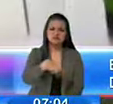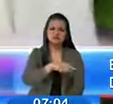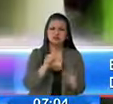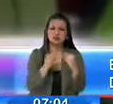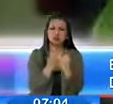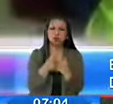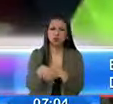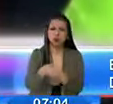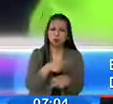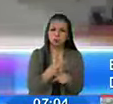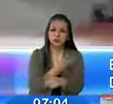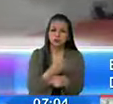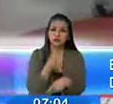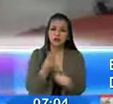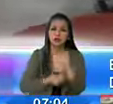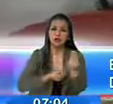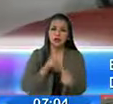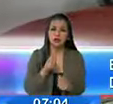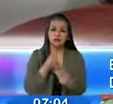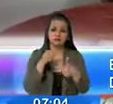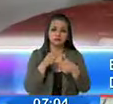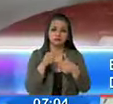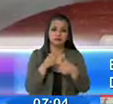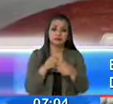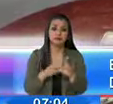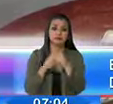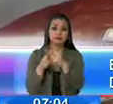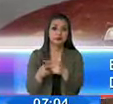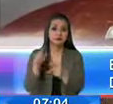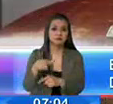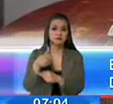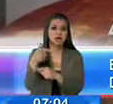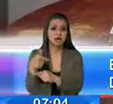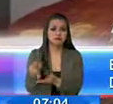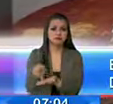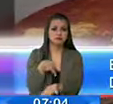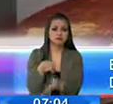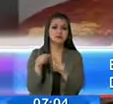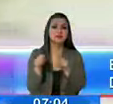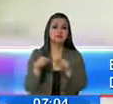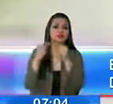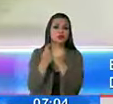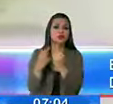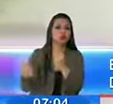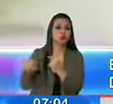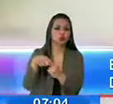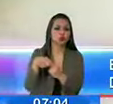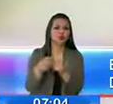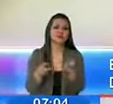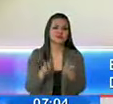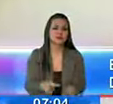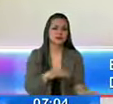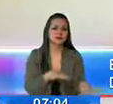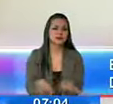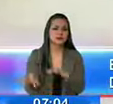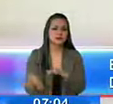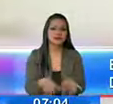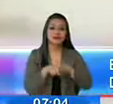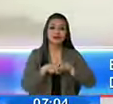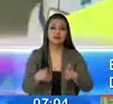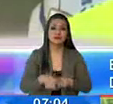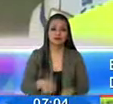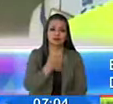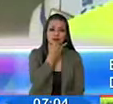integrantes de la organización se dedicaban a alquilar armas de fuego a diferentes bandas delictivas, entre otras actividades al margen de la